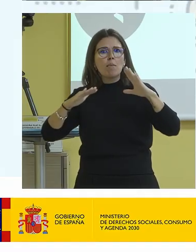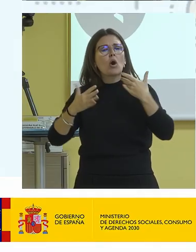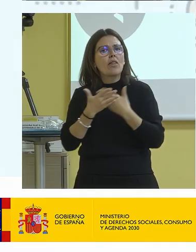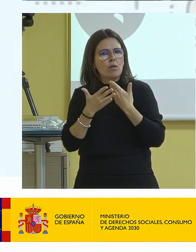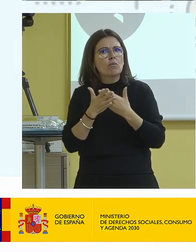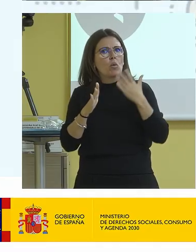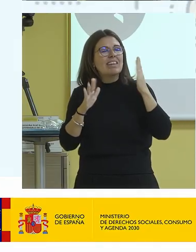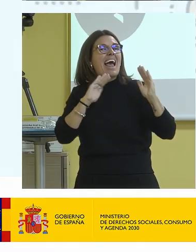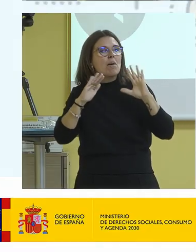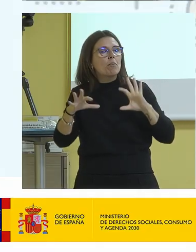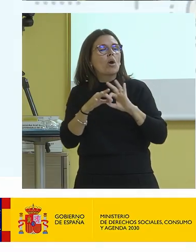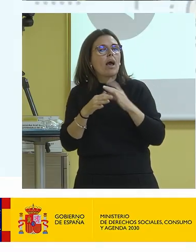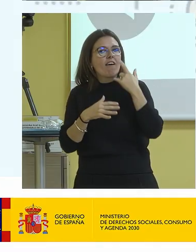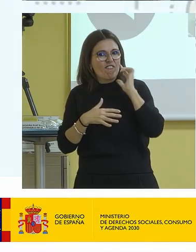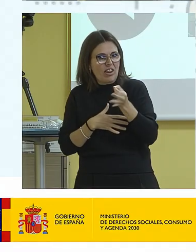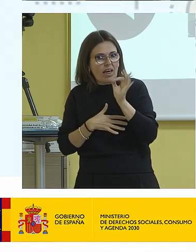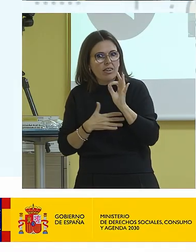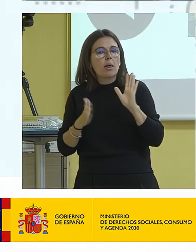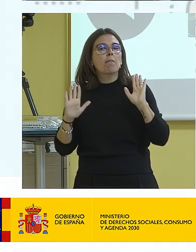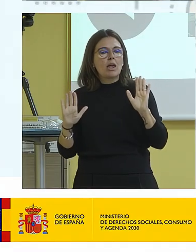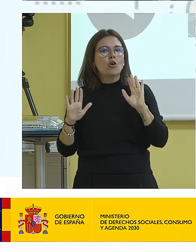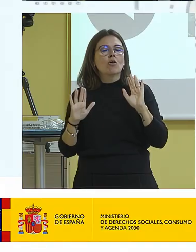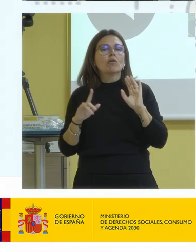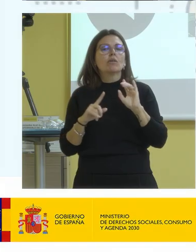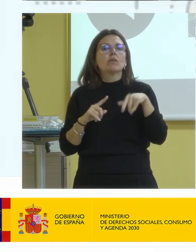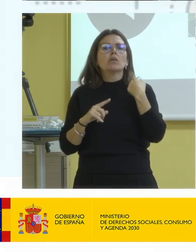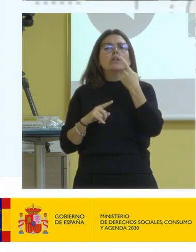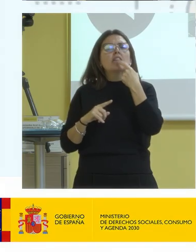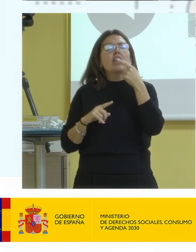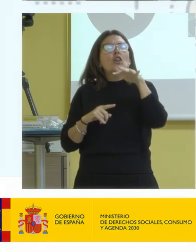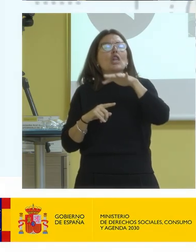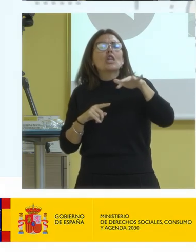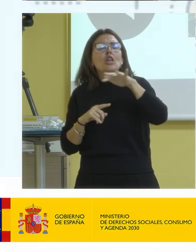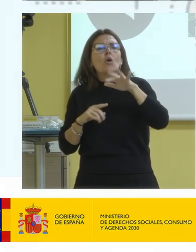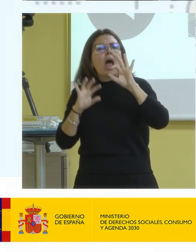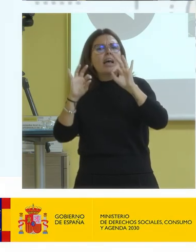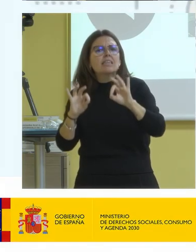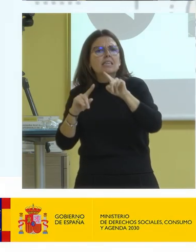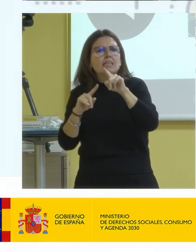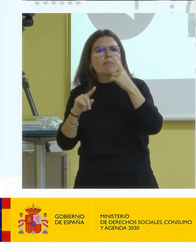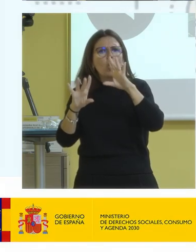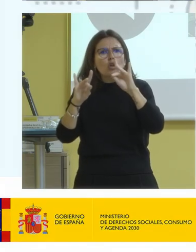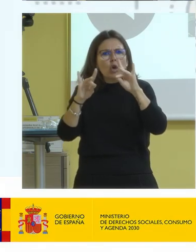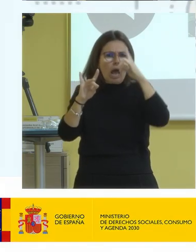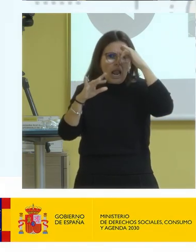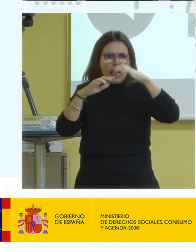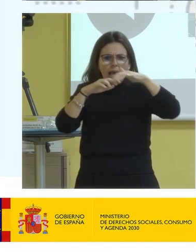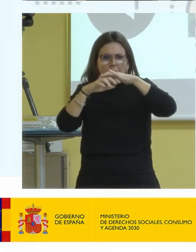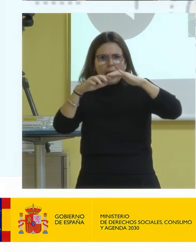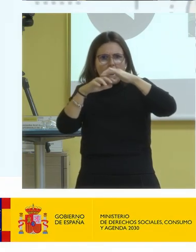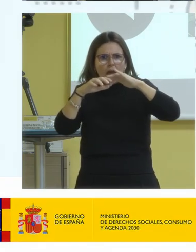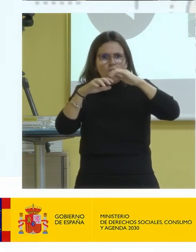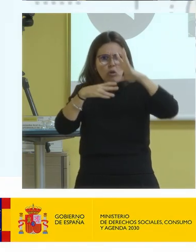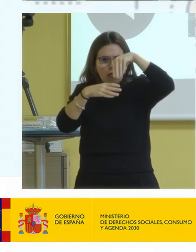evidencia disponible, eso es cierto. ¿Cuál es el problema? Que alguien dice, pues mira, escúchame, si en las zonas del cerebro están así, vamos a tocar el cráneo, porque como el cráneo